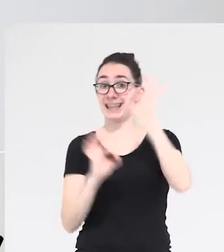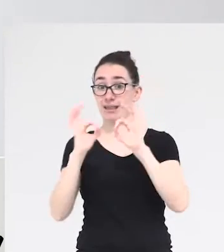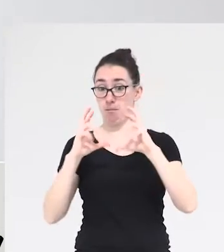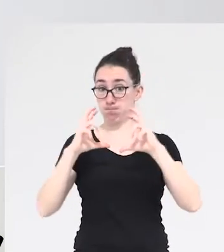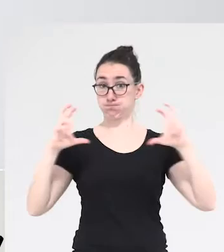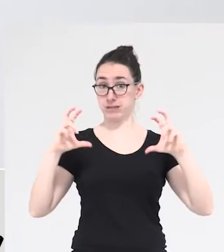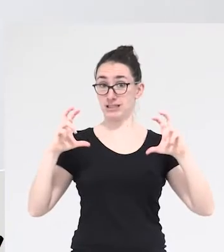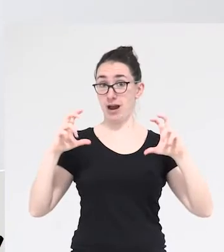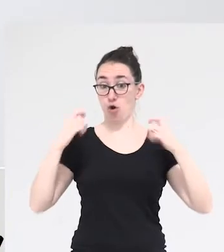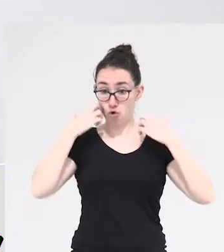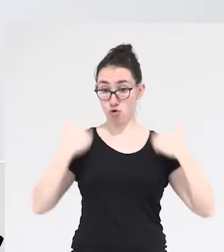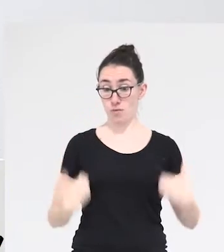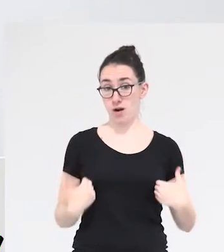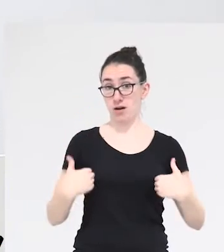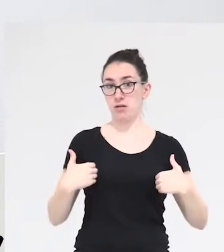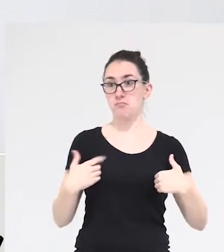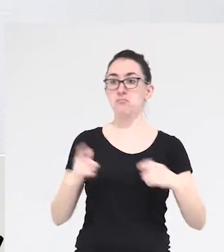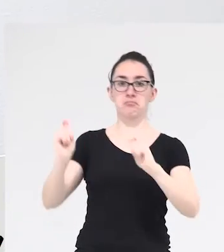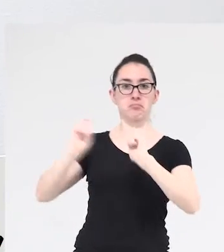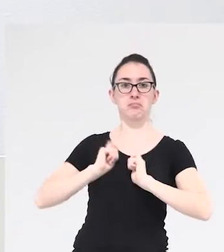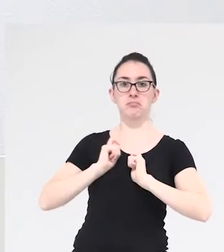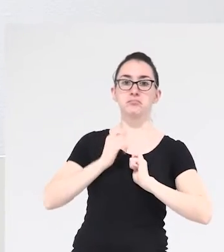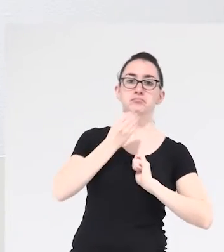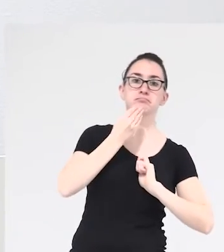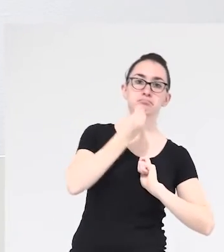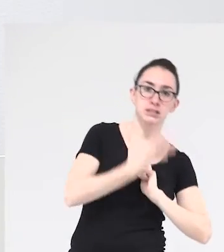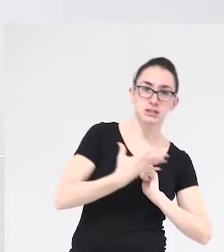nuestro cuerpo está en un peso correcto o no,